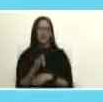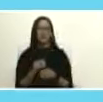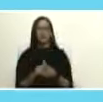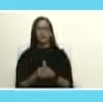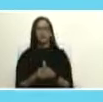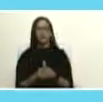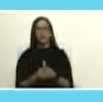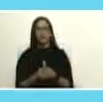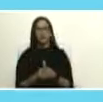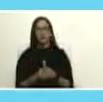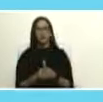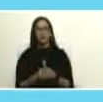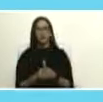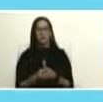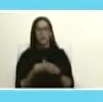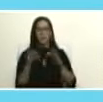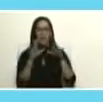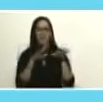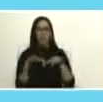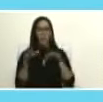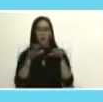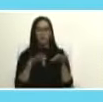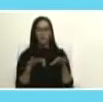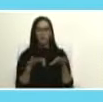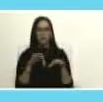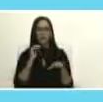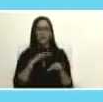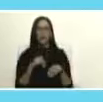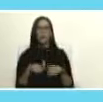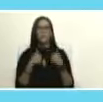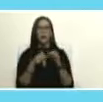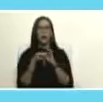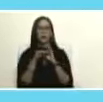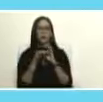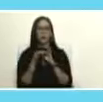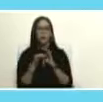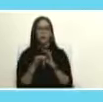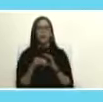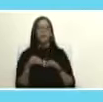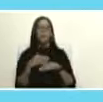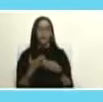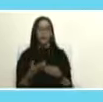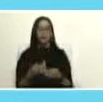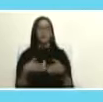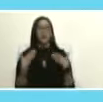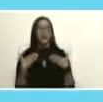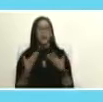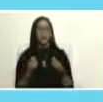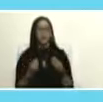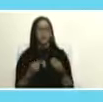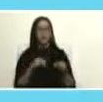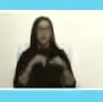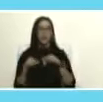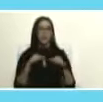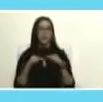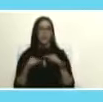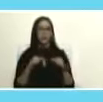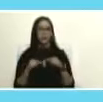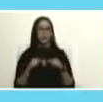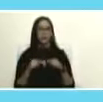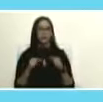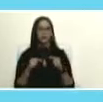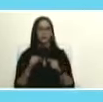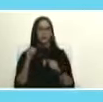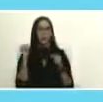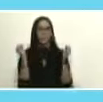sacrificios, de manipulaciones. Estamos más unidos que nunca. Por eso me alegra mucho que el director del